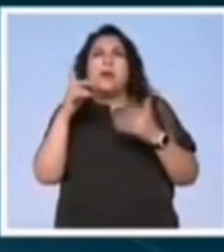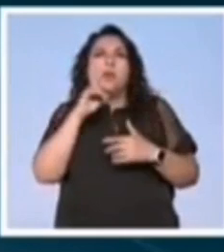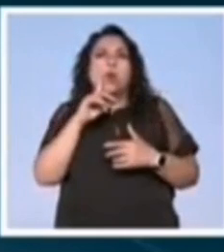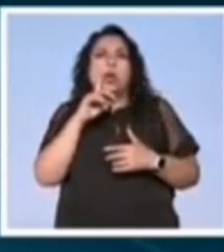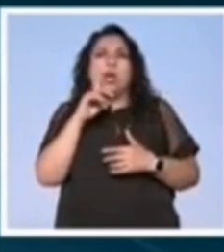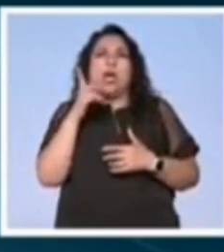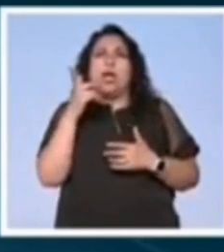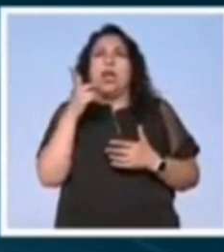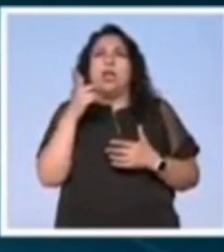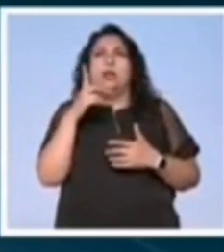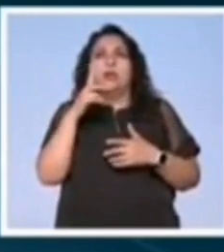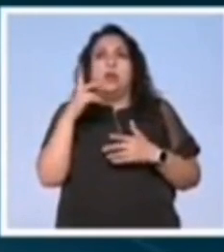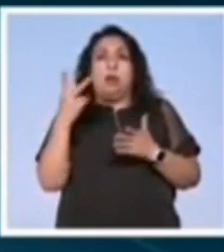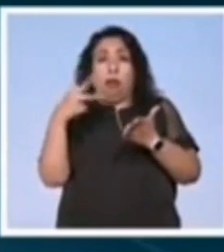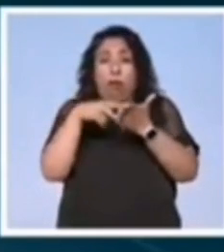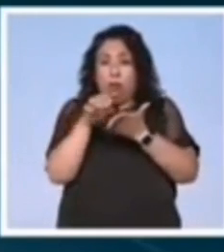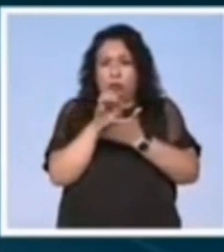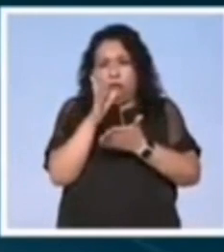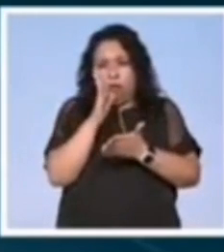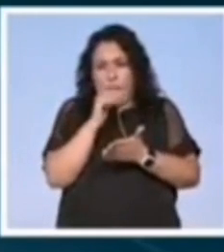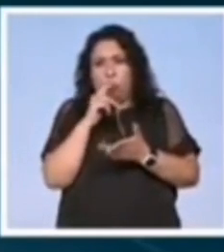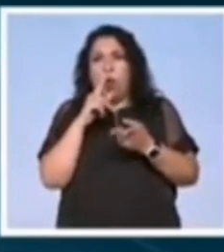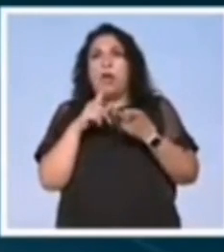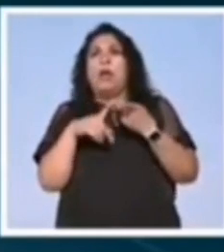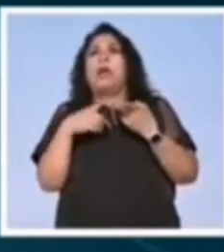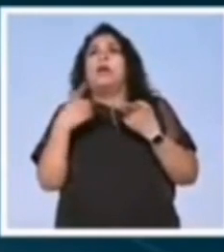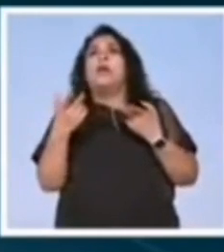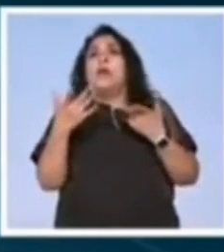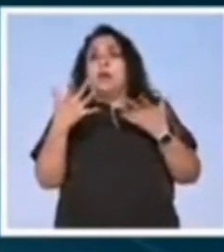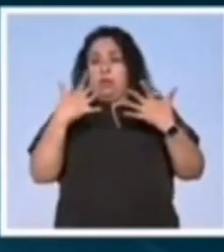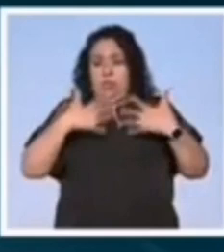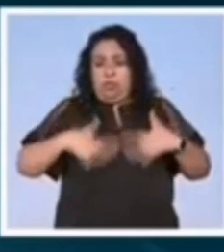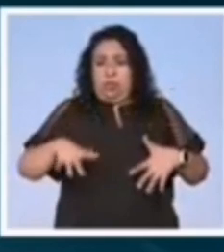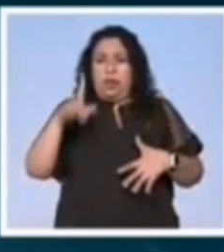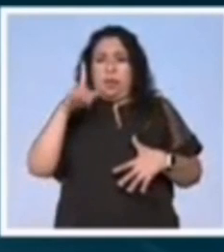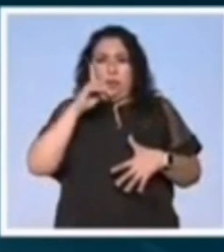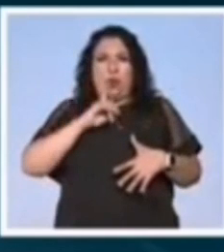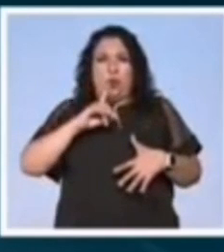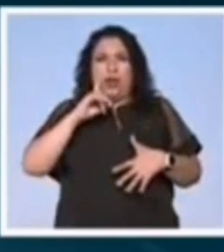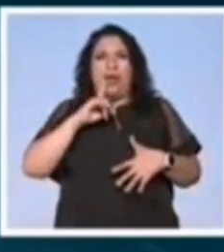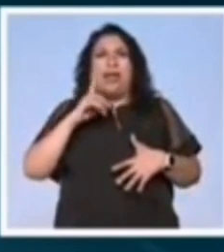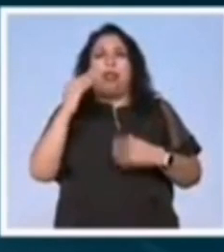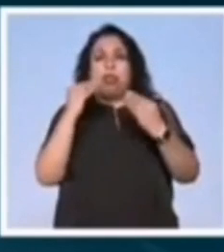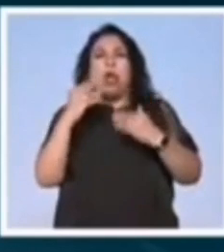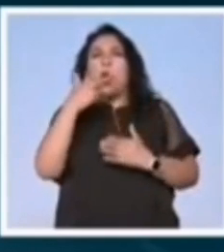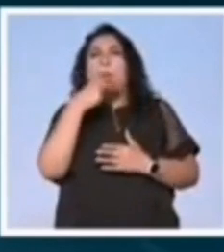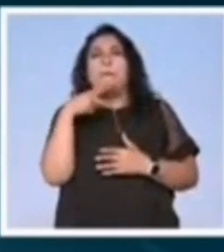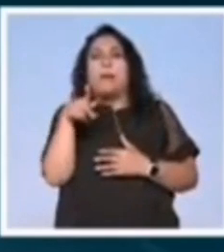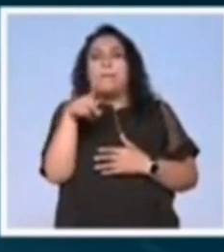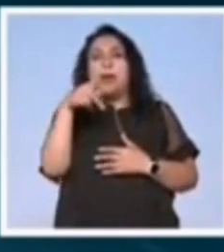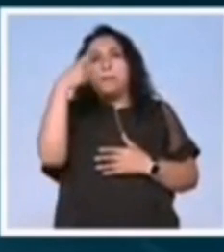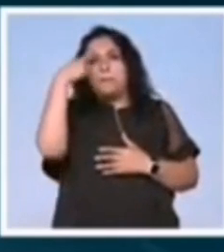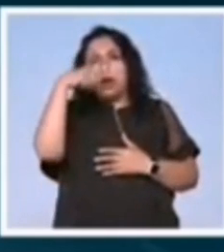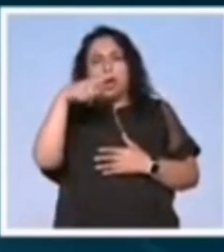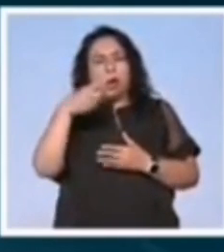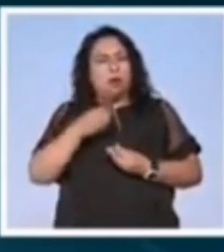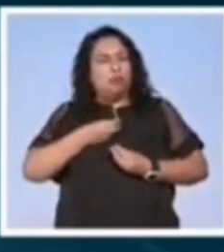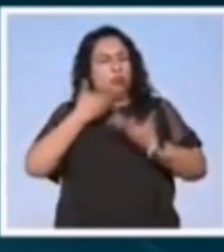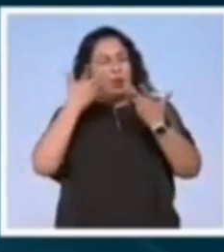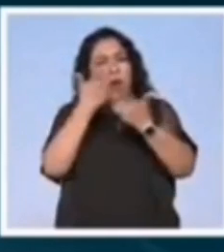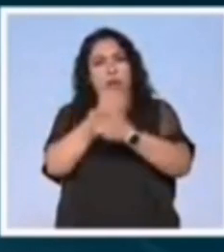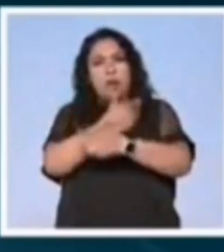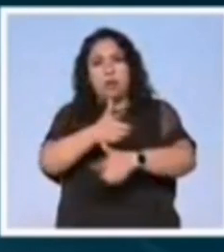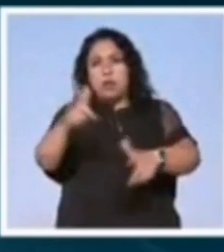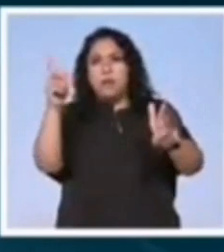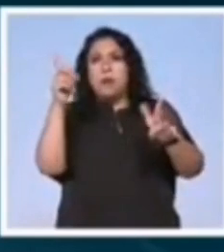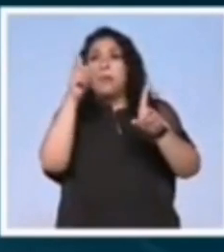en escena. Él viste a sus mujeres de hombre para que ellas puedan liberarse, su intelecto,